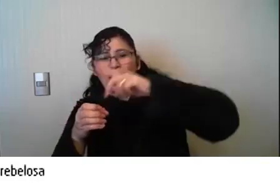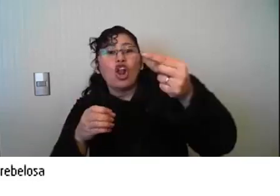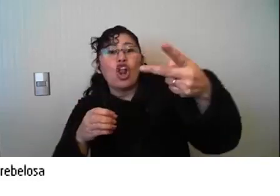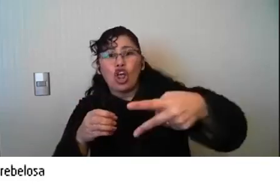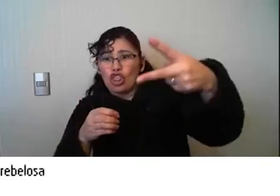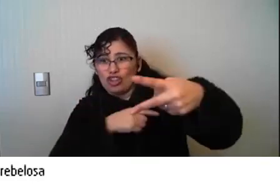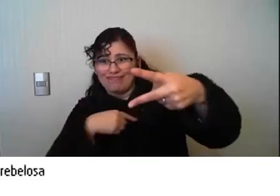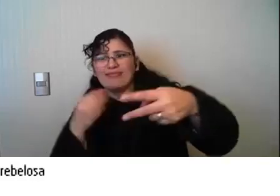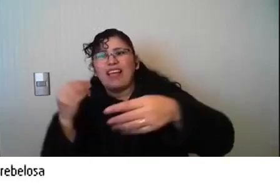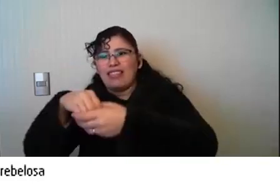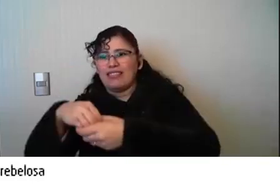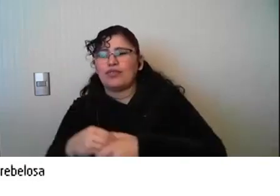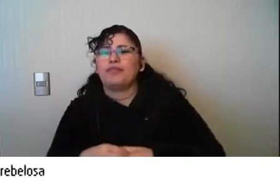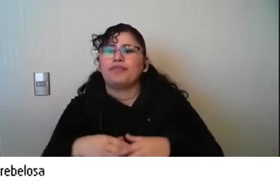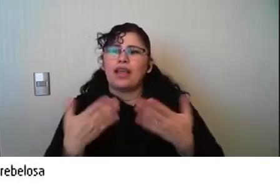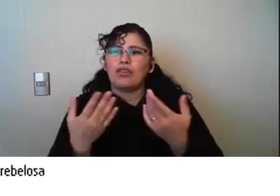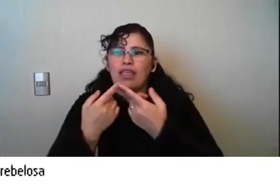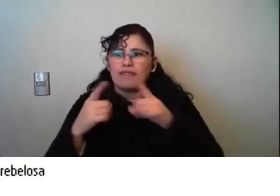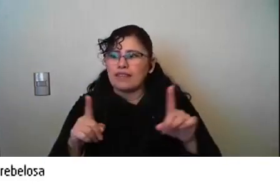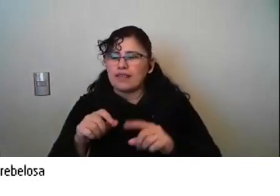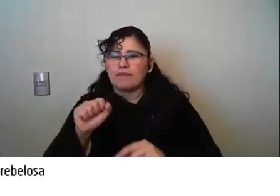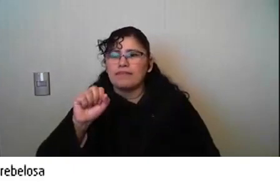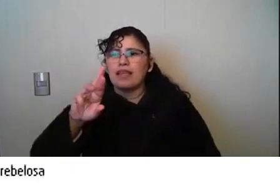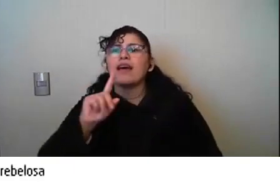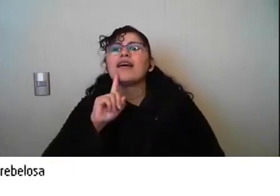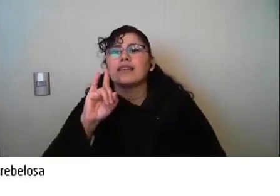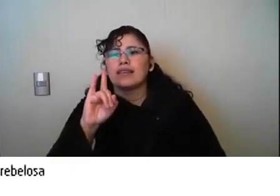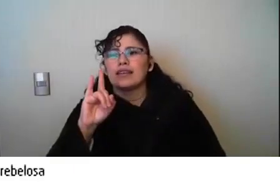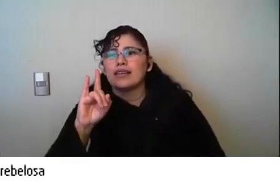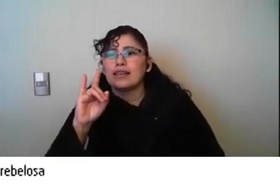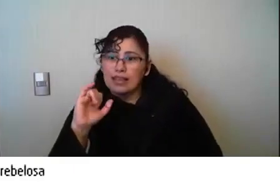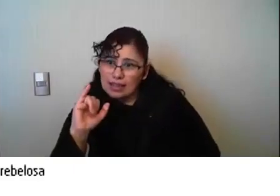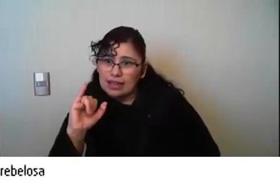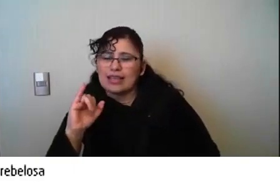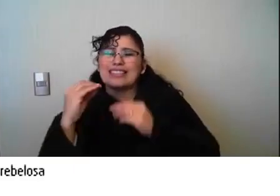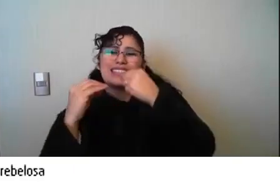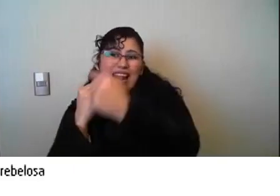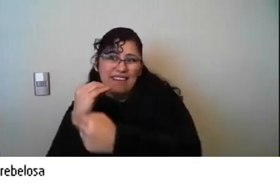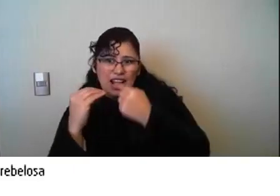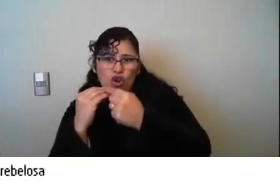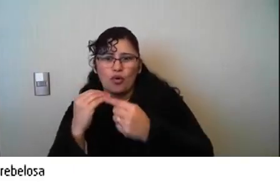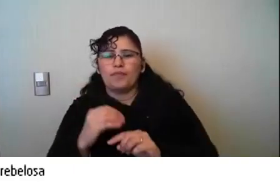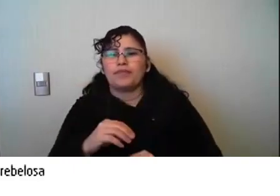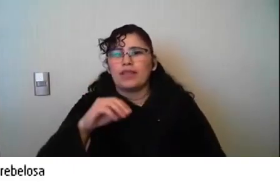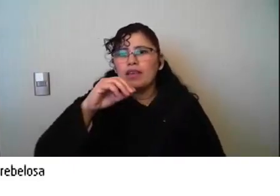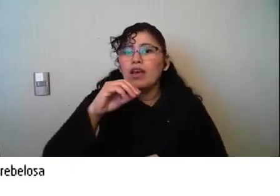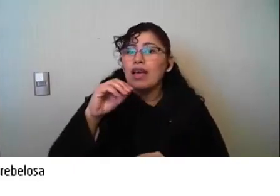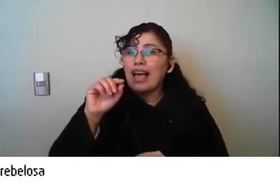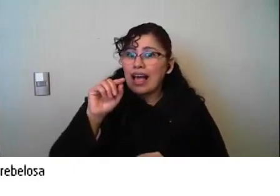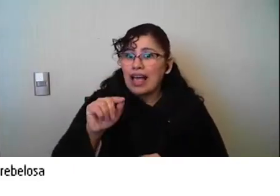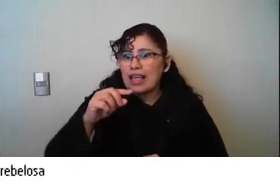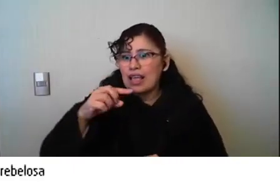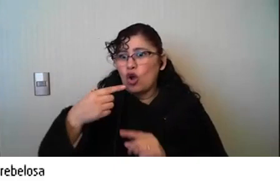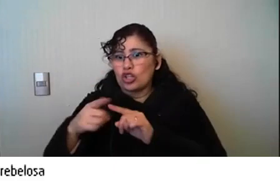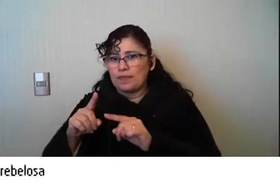Aquí, a diferencia del arquicerebelo, para el paleocerebelo, y recuerden que esto es vermis y